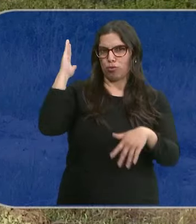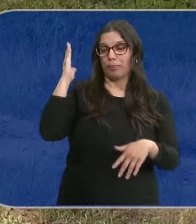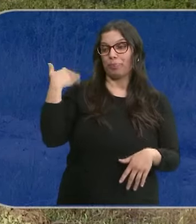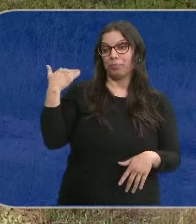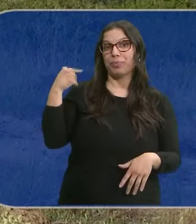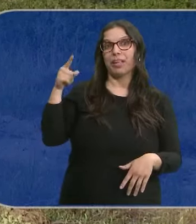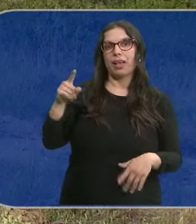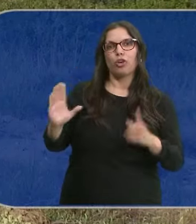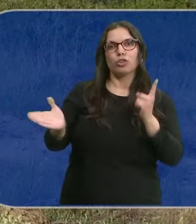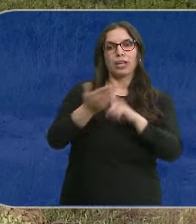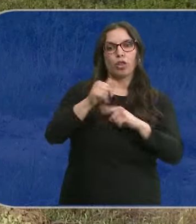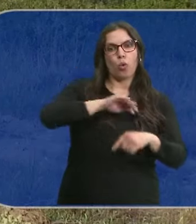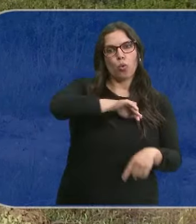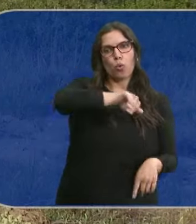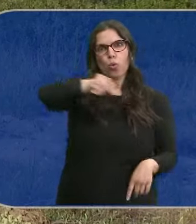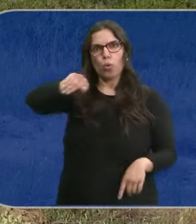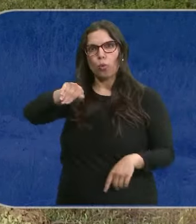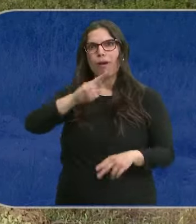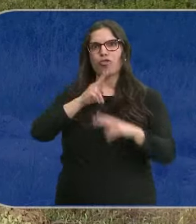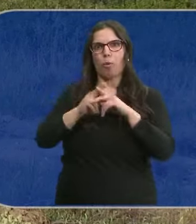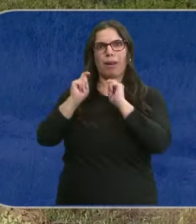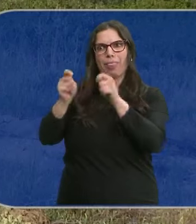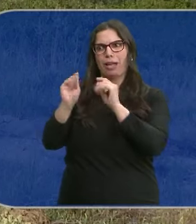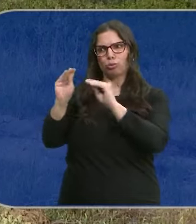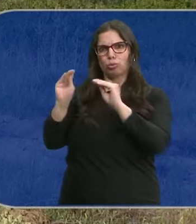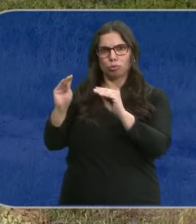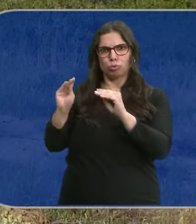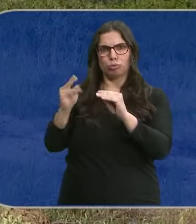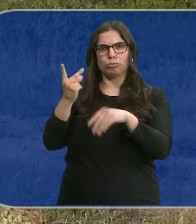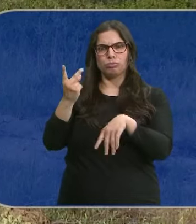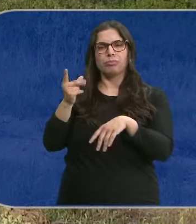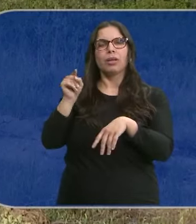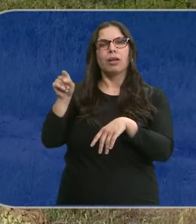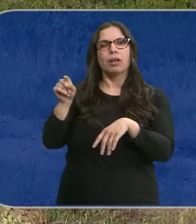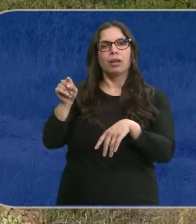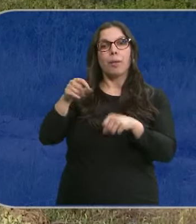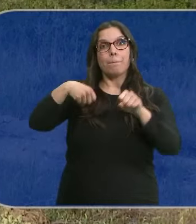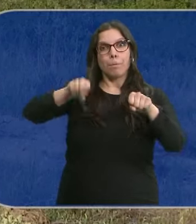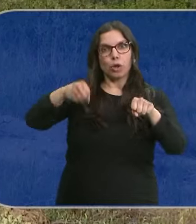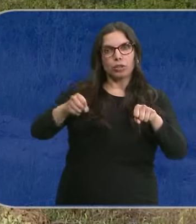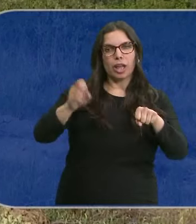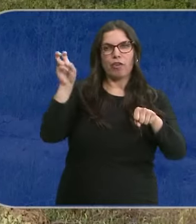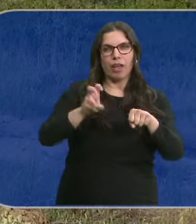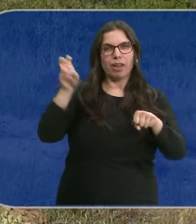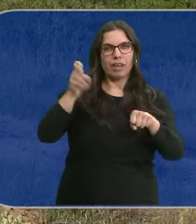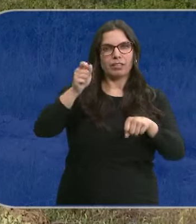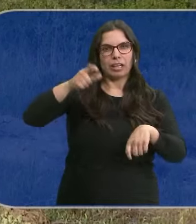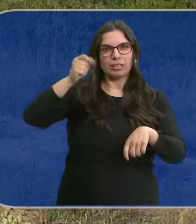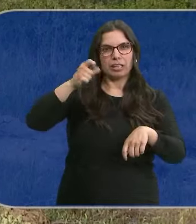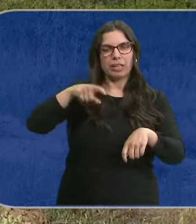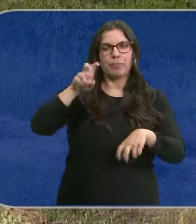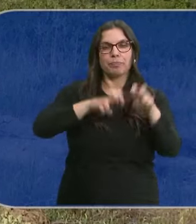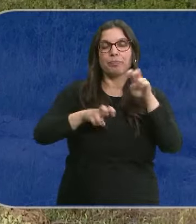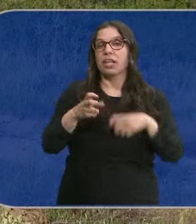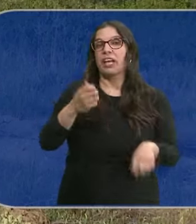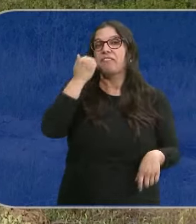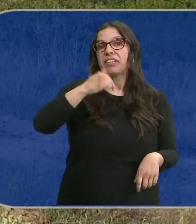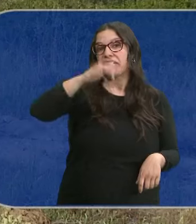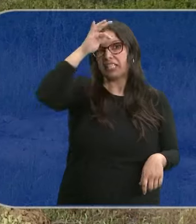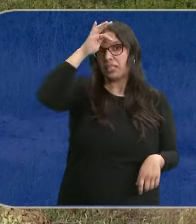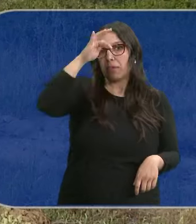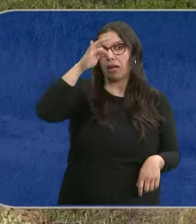Ha conseguido que esta curva lleve su nombre y que sean muchos los moteros que pasan por aquí. En un fin de semana,